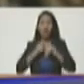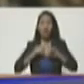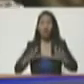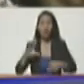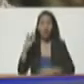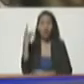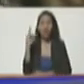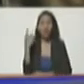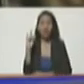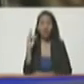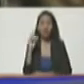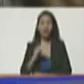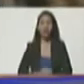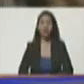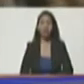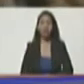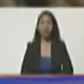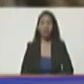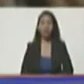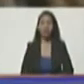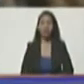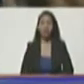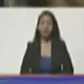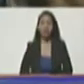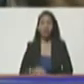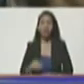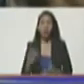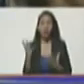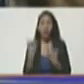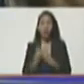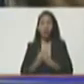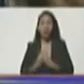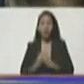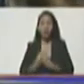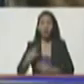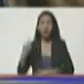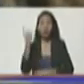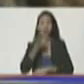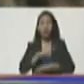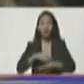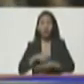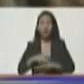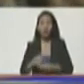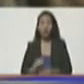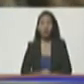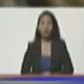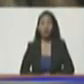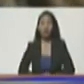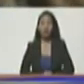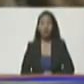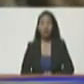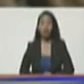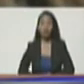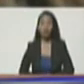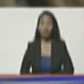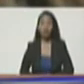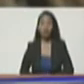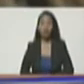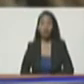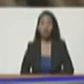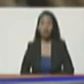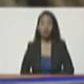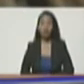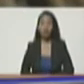Bolivia, compañero Roosevelt Skerrit, primer ministro de Dominica, compañero